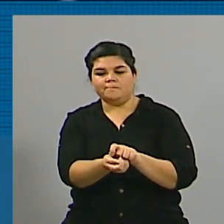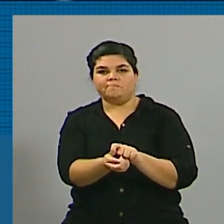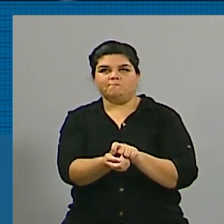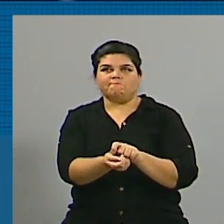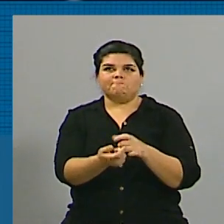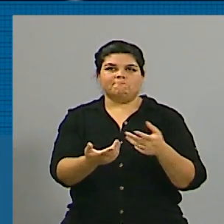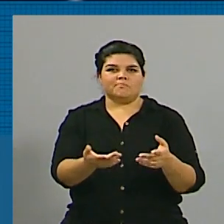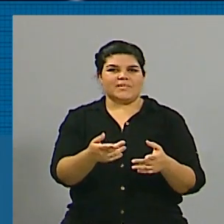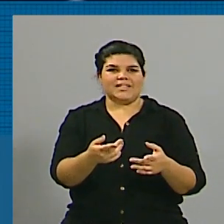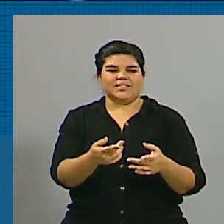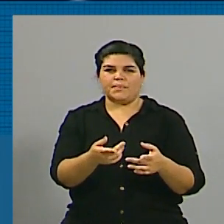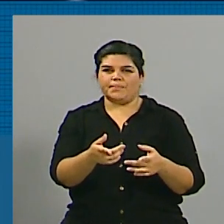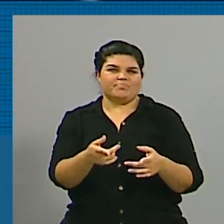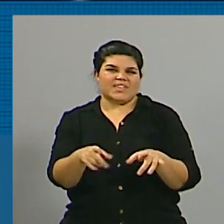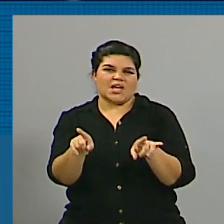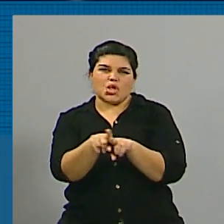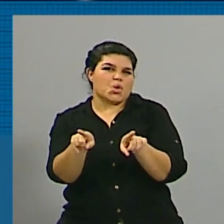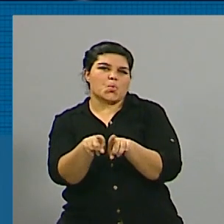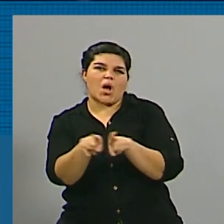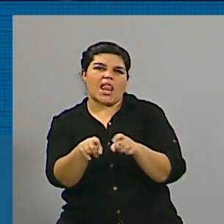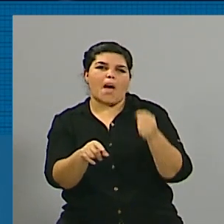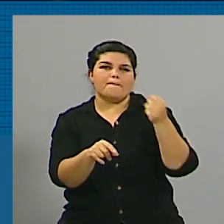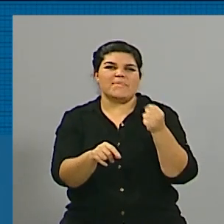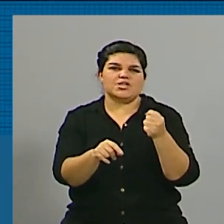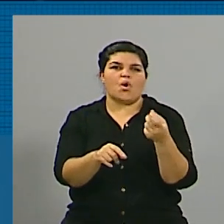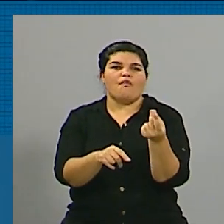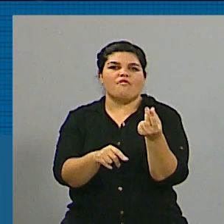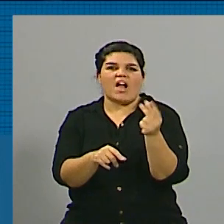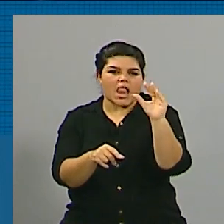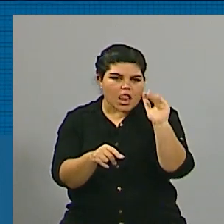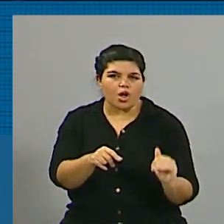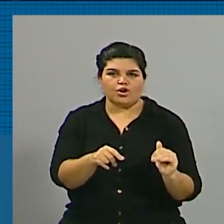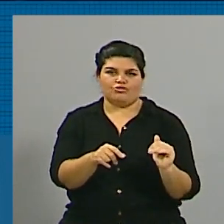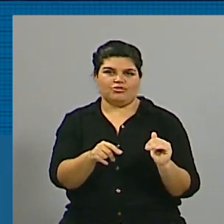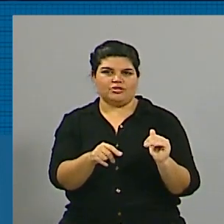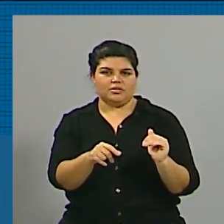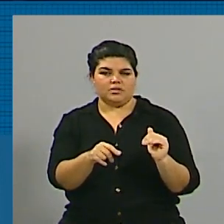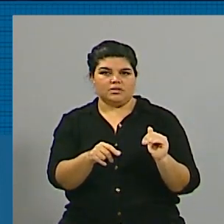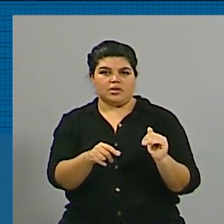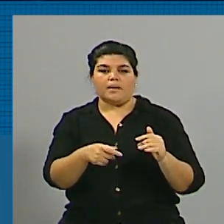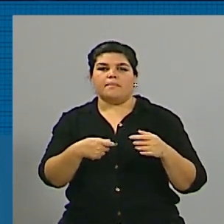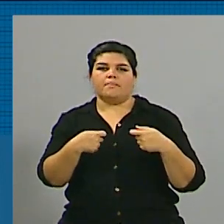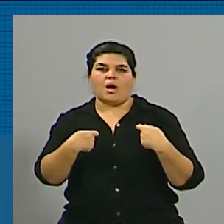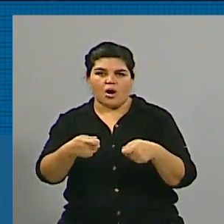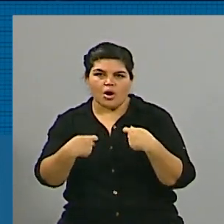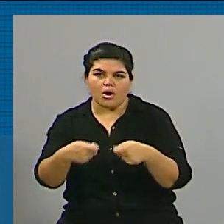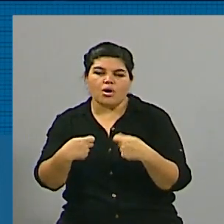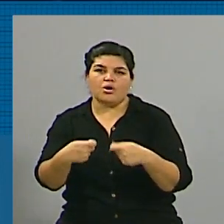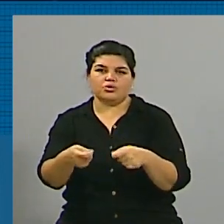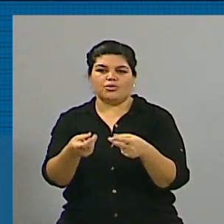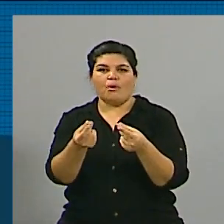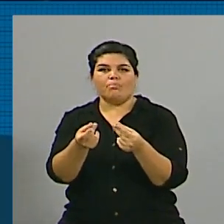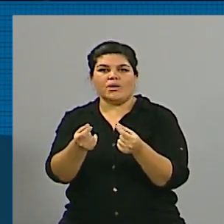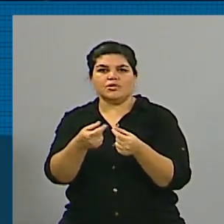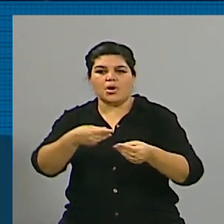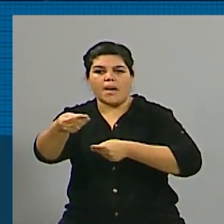algo similar a lo que es una devaluación, ¿no?, y por ende a una suba muy fuerte de los precios y de los costos de las empresas, y nada